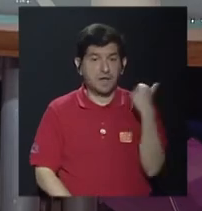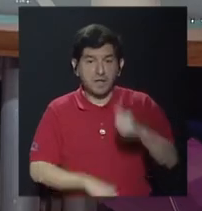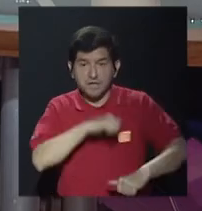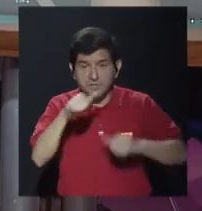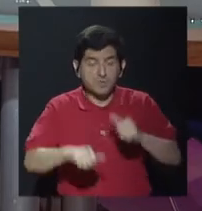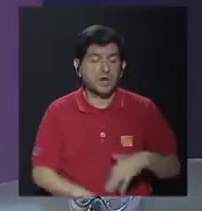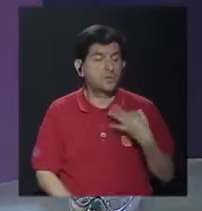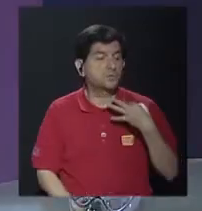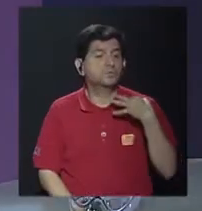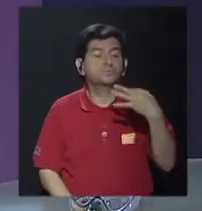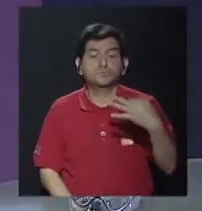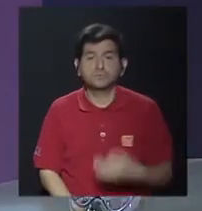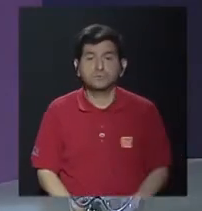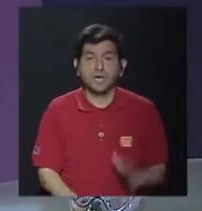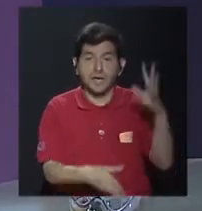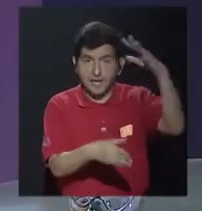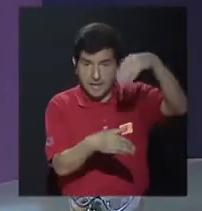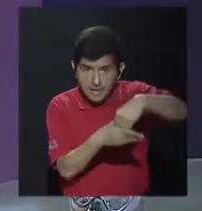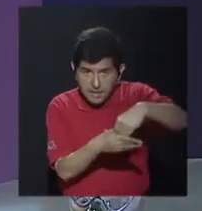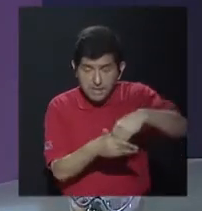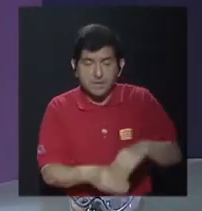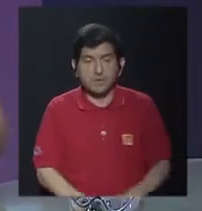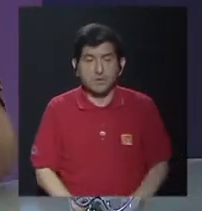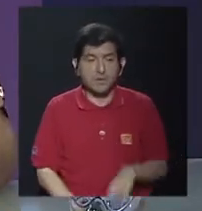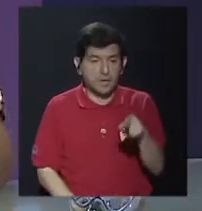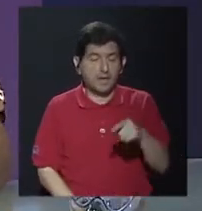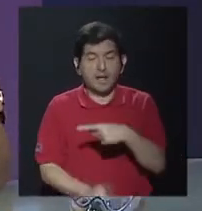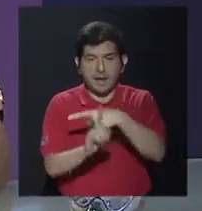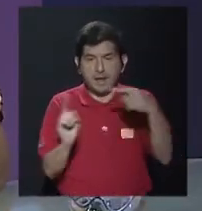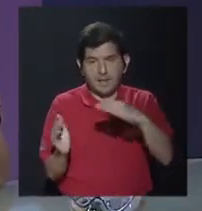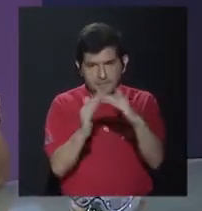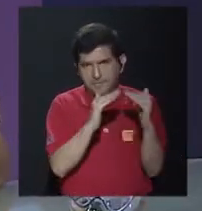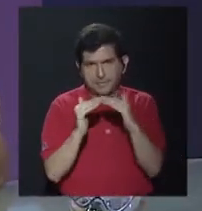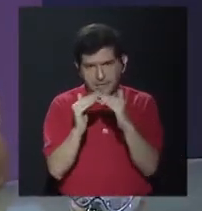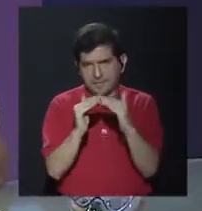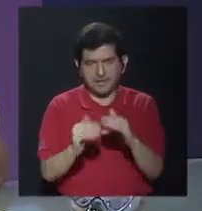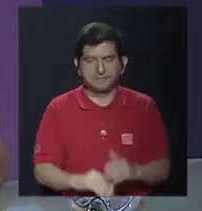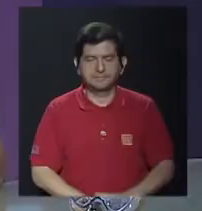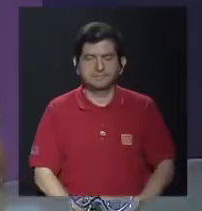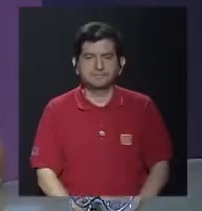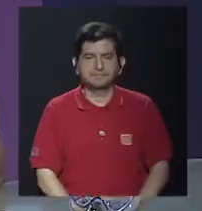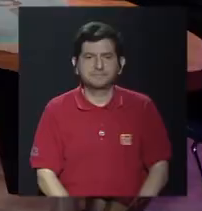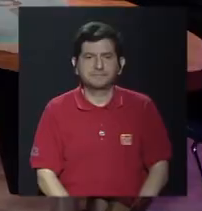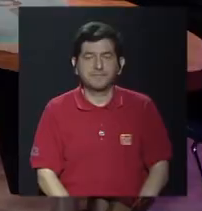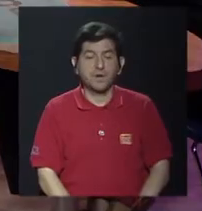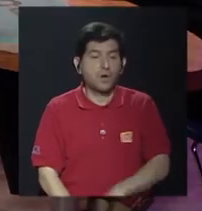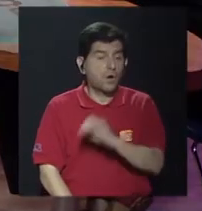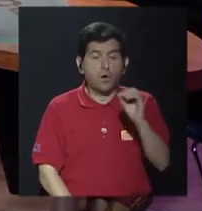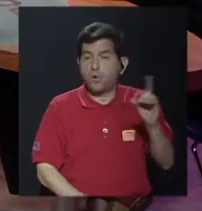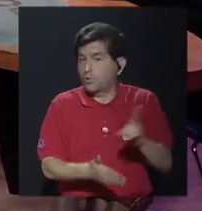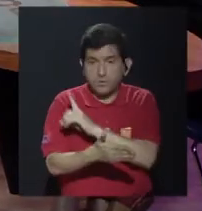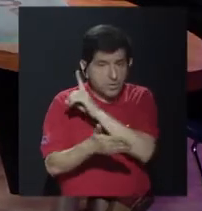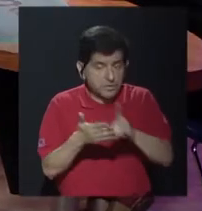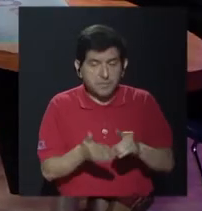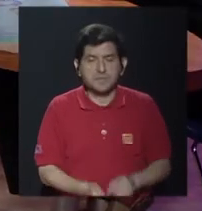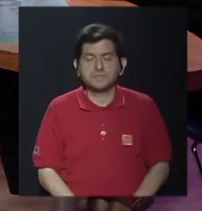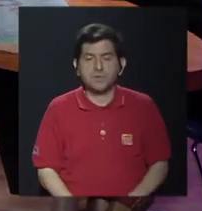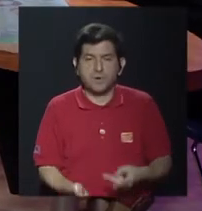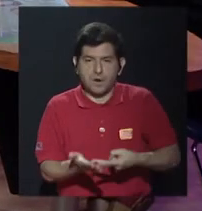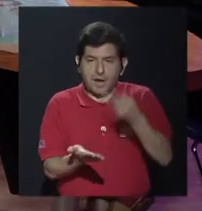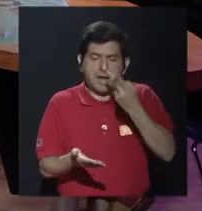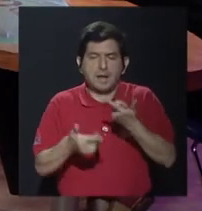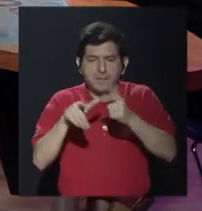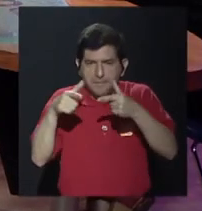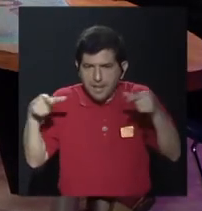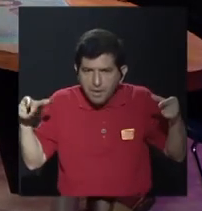en lo cotidiano para ir incluyendo pues a la mitad de la población, de alguna forma, ¿verdad? O no discriminar, ¿verdad? El valor del lenguaje, eso me pareció